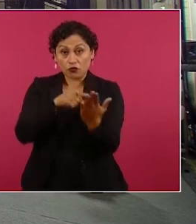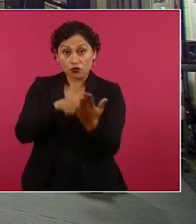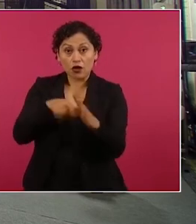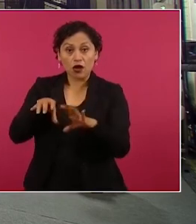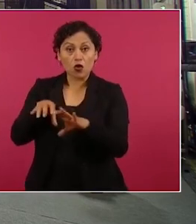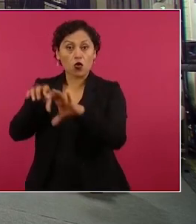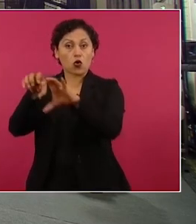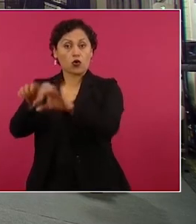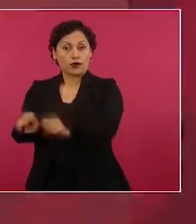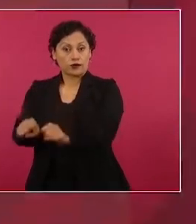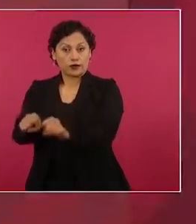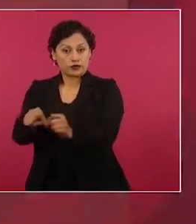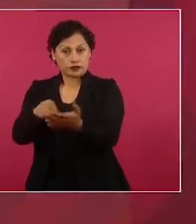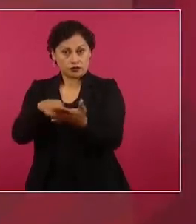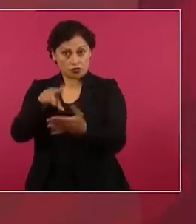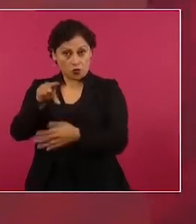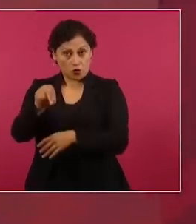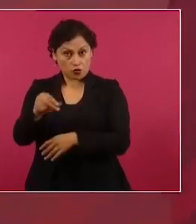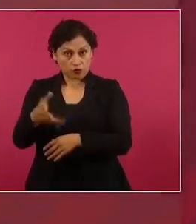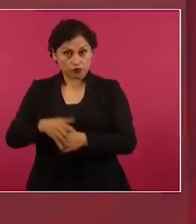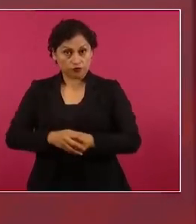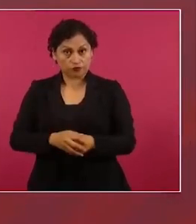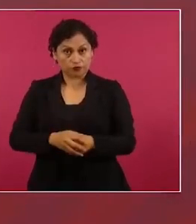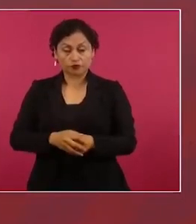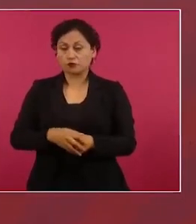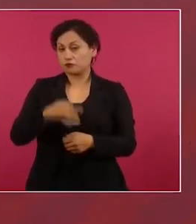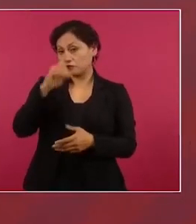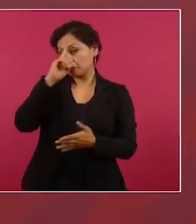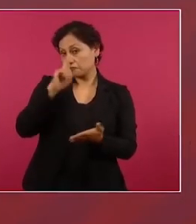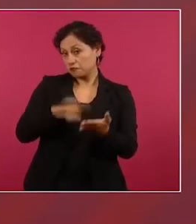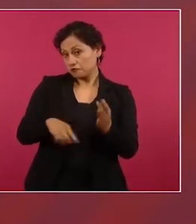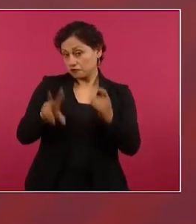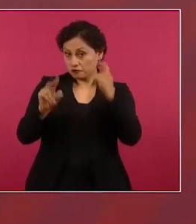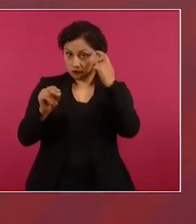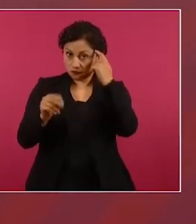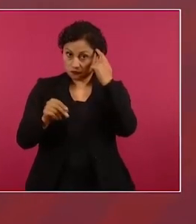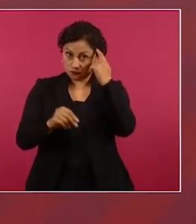aprehensión. Yo creo que no. No debería.